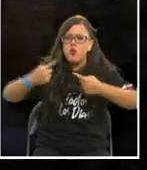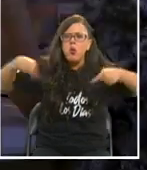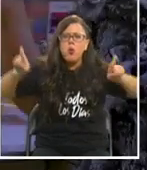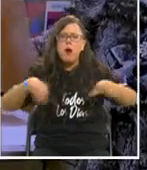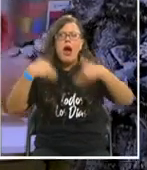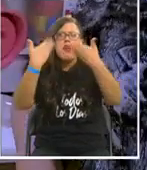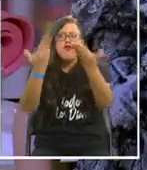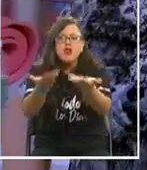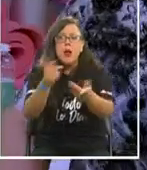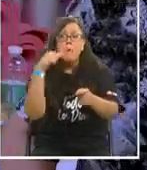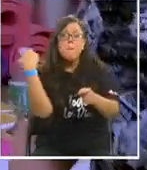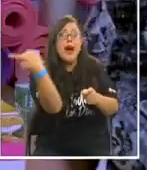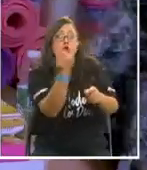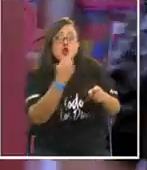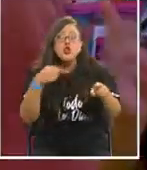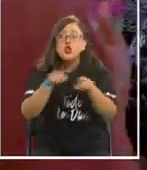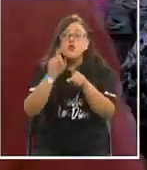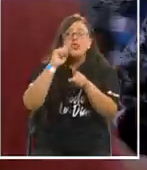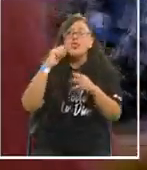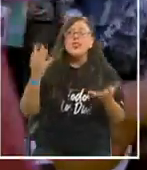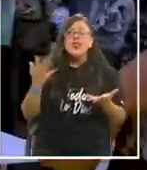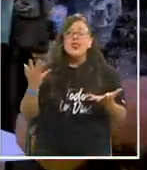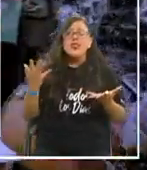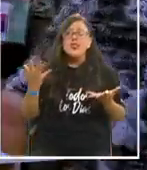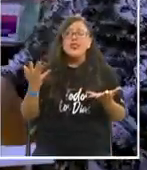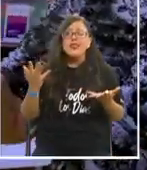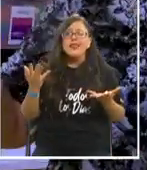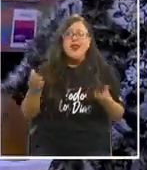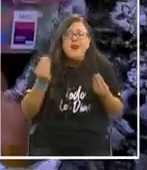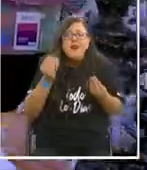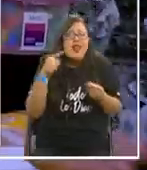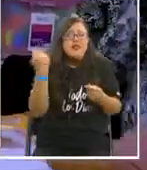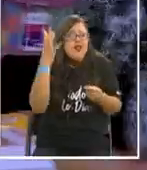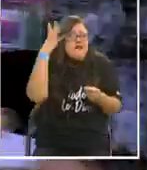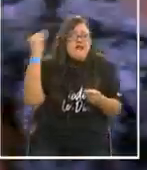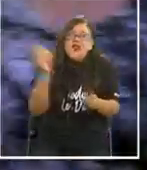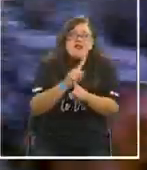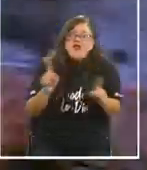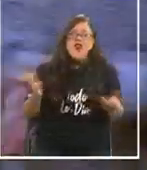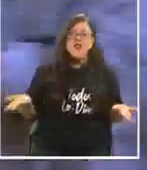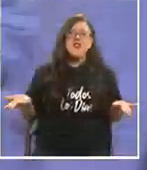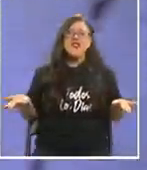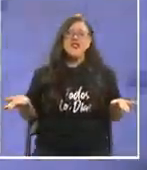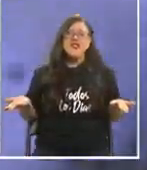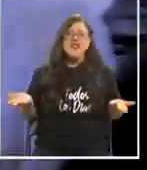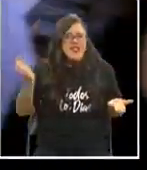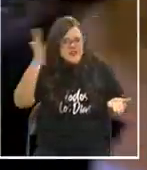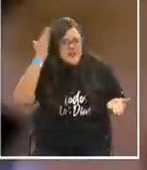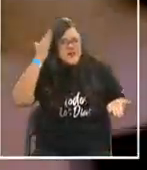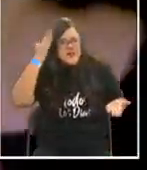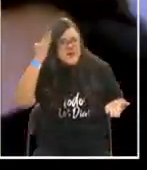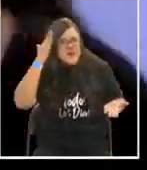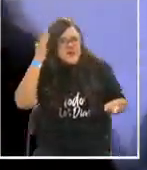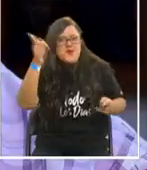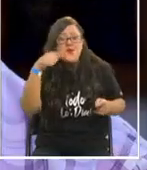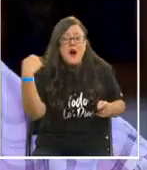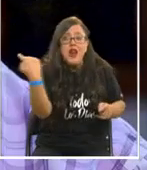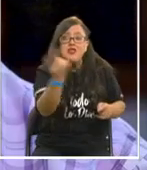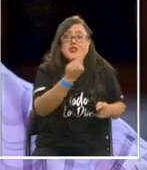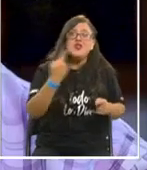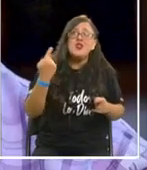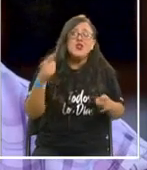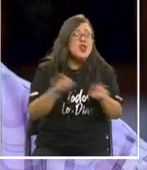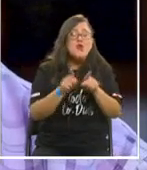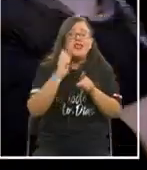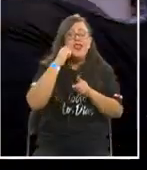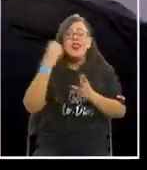Fue para nosotros una cosa así como que a ninguno se nos va a olvidar. A nosotros nos llegó